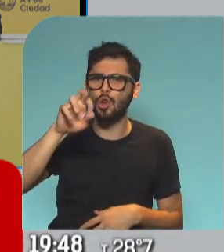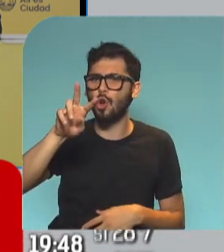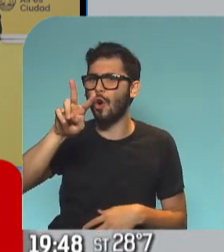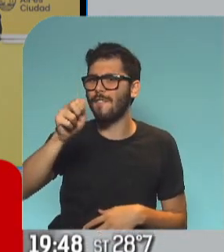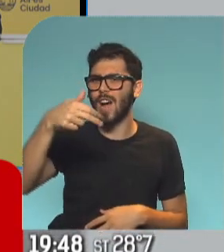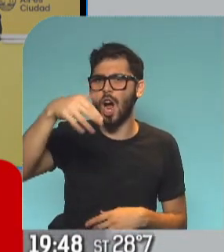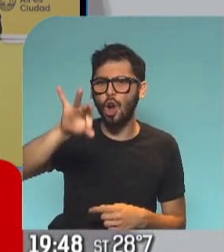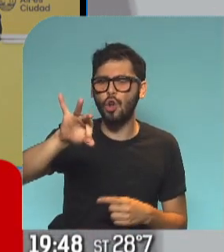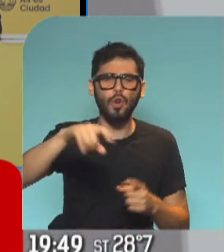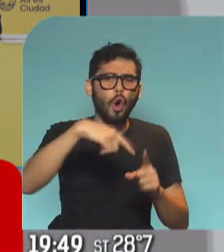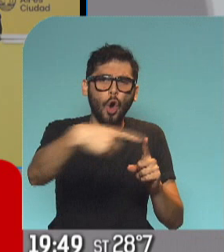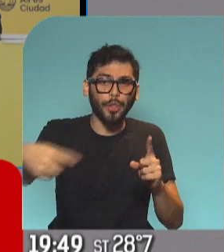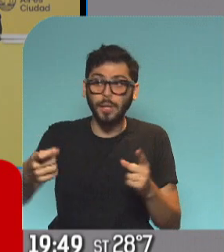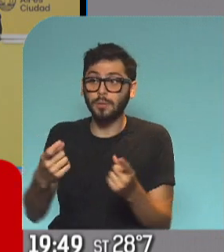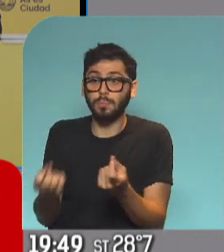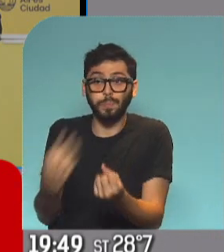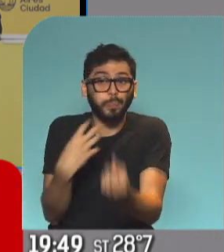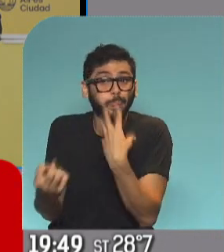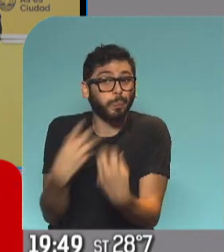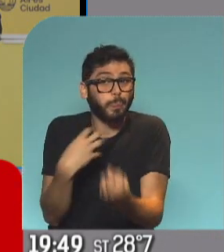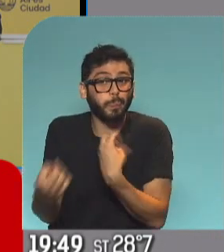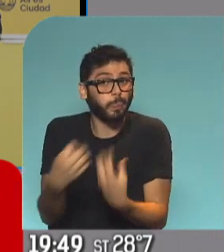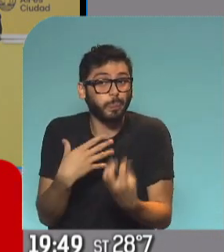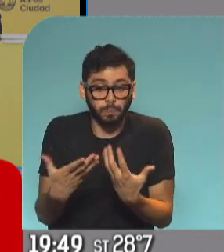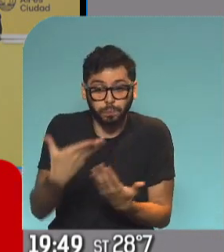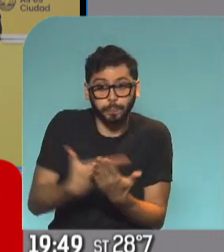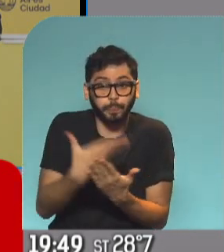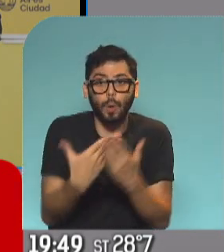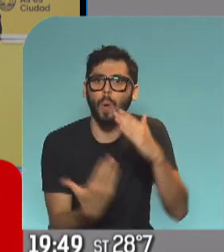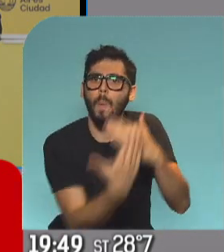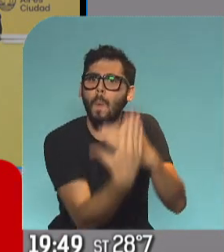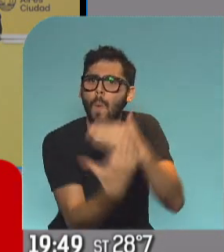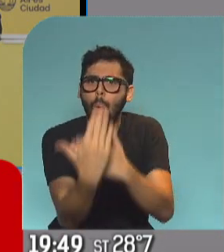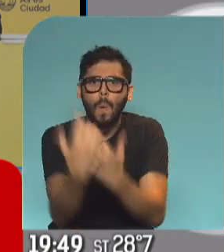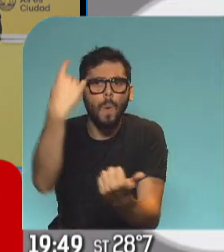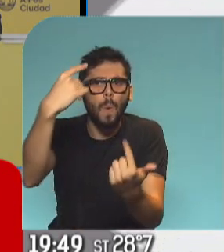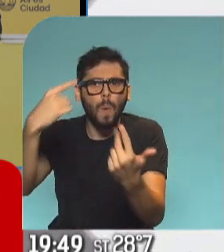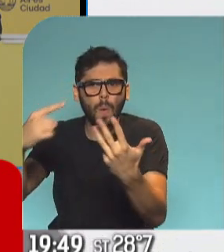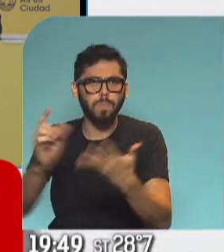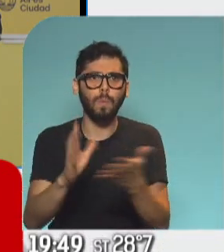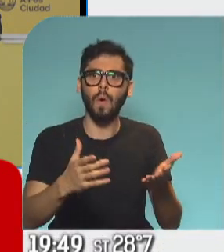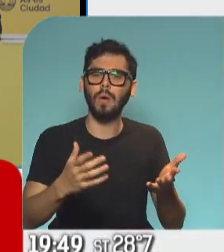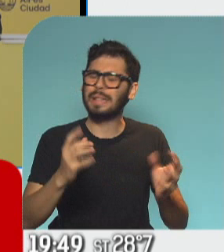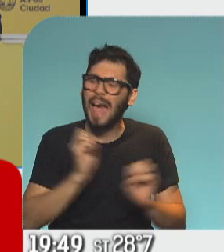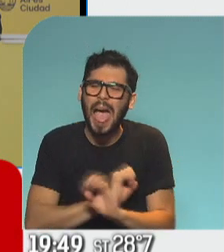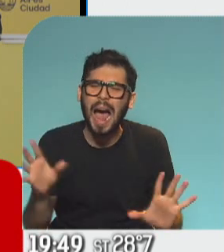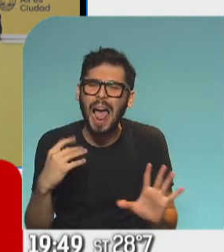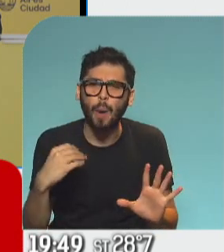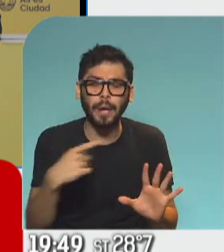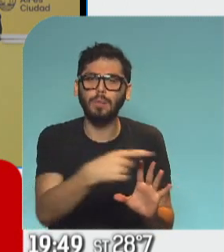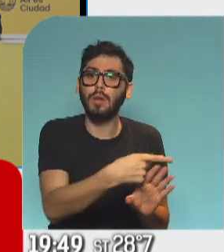otras prepagas, acompañando imágenes de estas publicaciones. ¿Qué es lo grave? Que justamente ofrecen